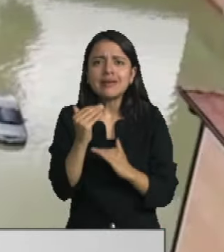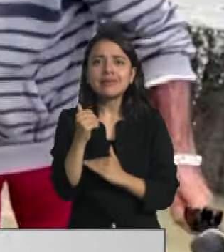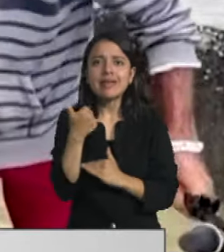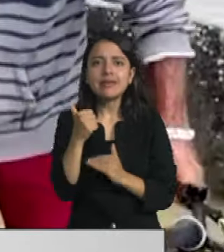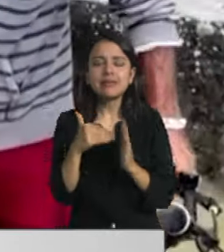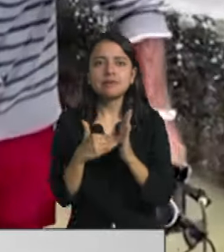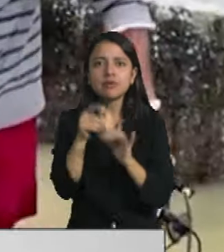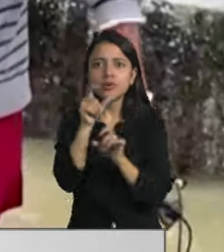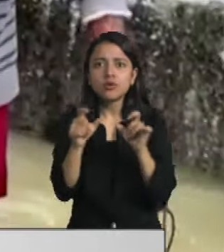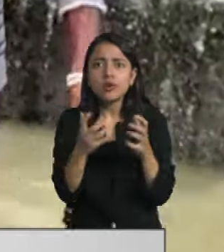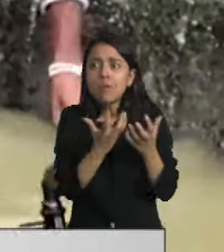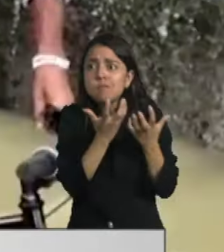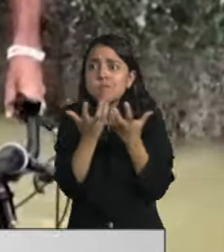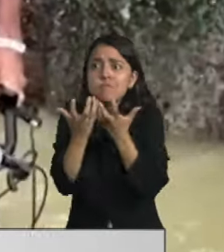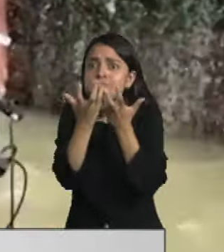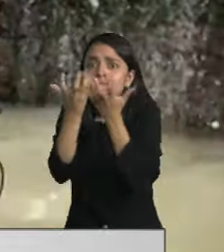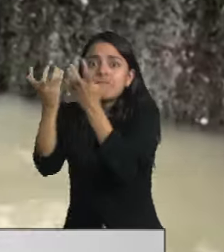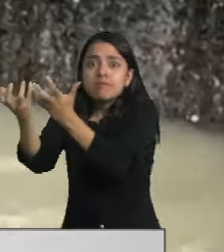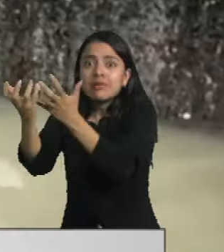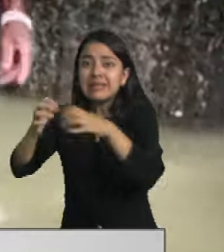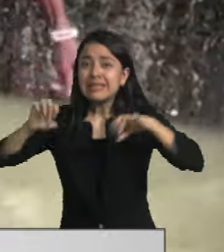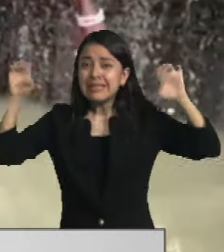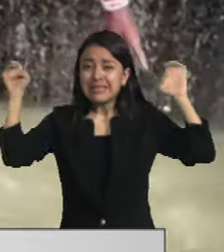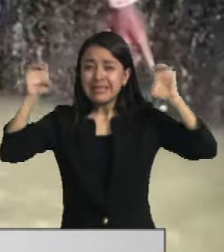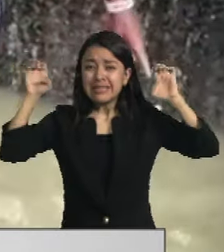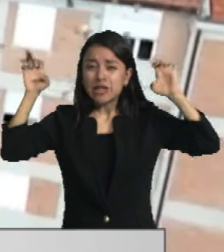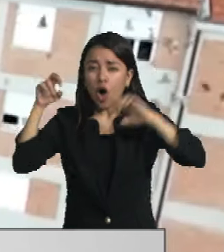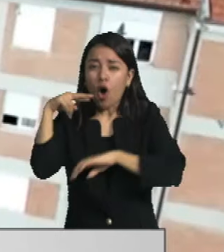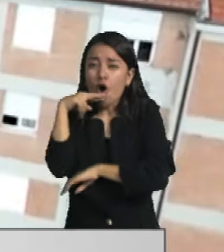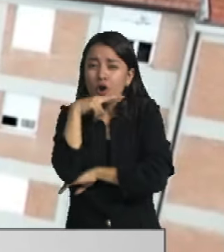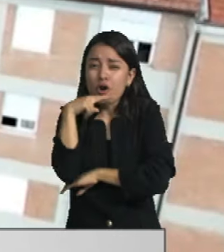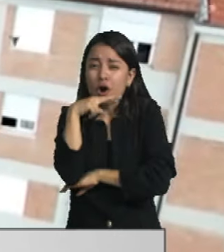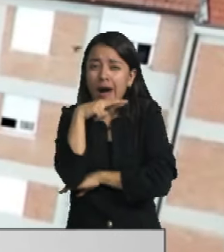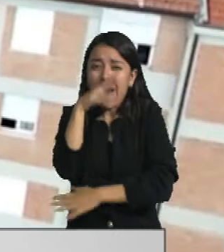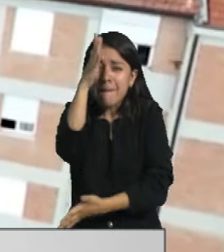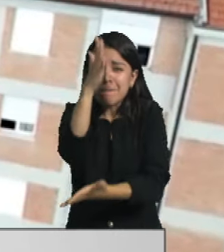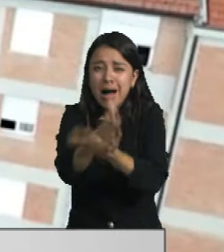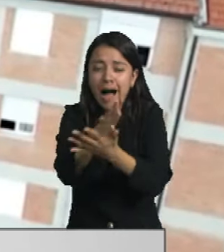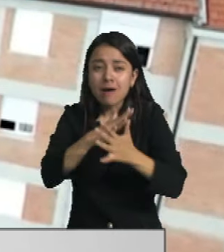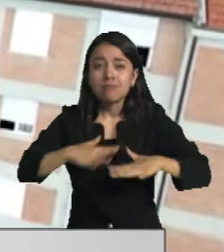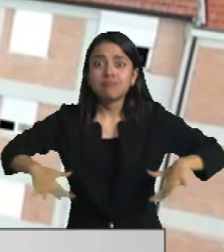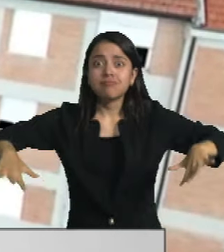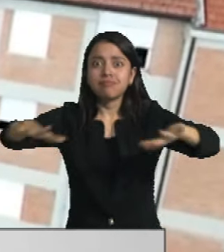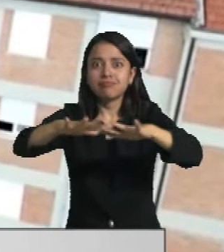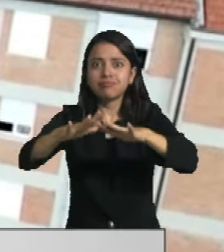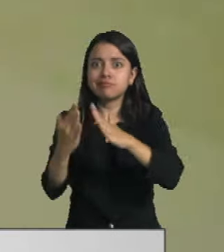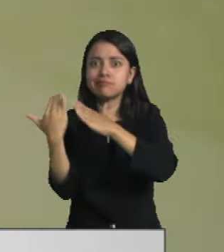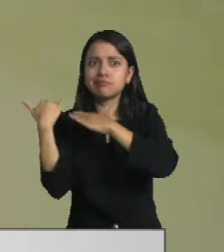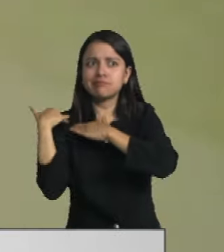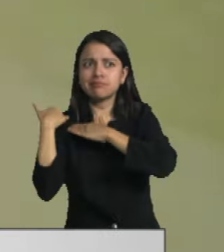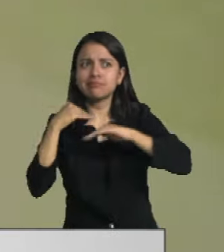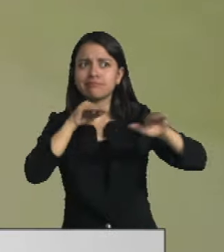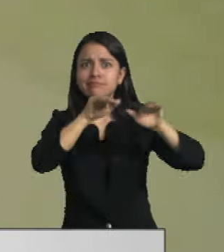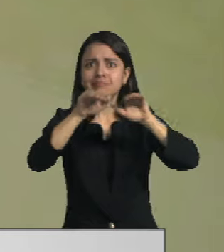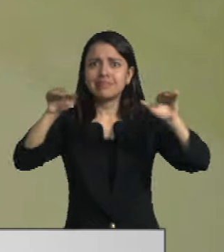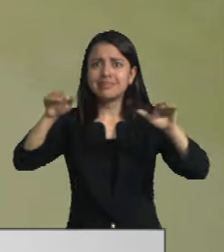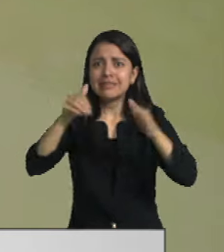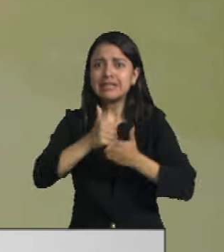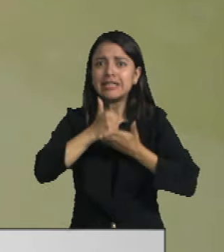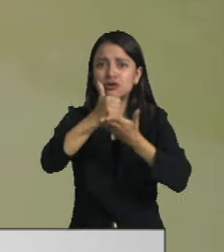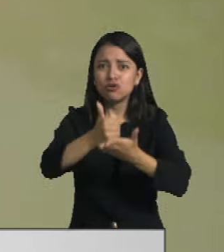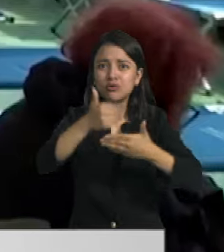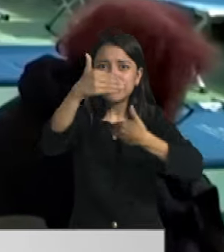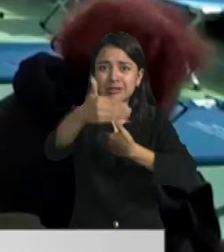el gobierno italiano emitió alerta roja. La presidenta de la Comisión Europea, Ursula von der Leyen, anunció un paquete de ayudas a